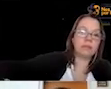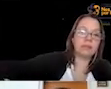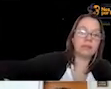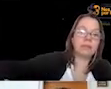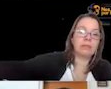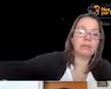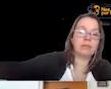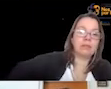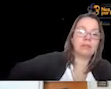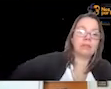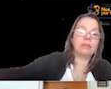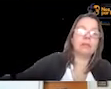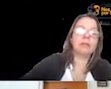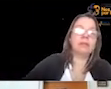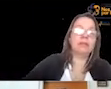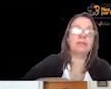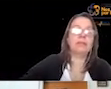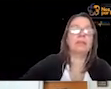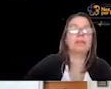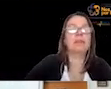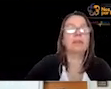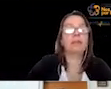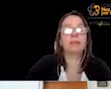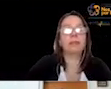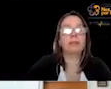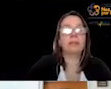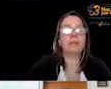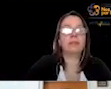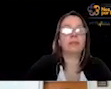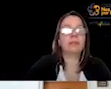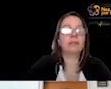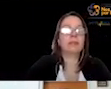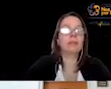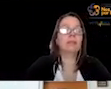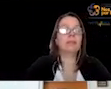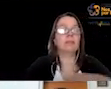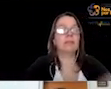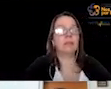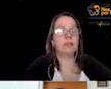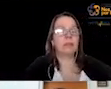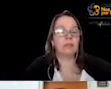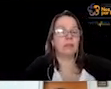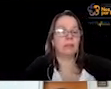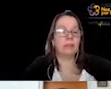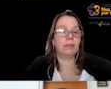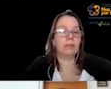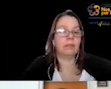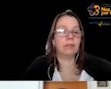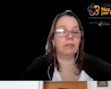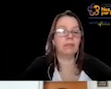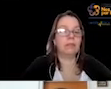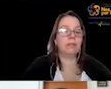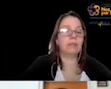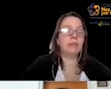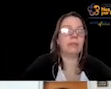comprimidos, los omega 3, la fibra, a través de las frutas y las verduras, y lo que está de moda son los antioxidantes,